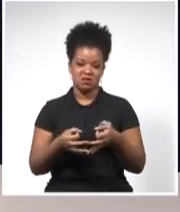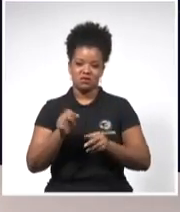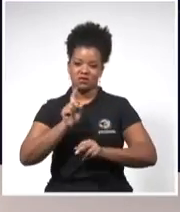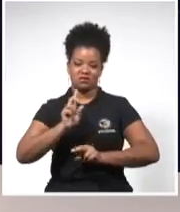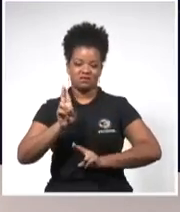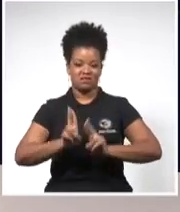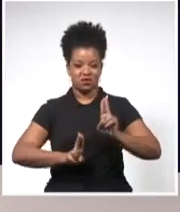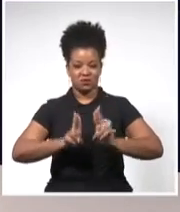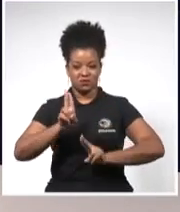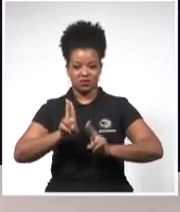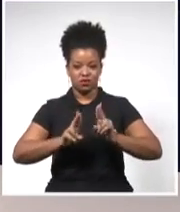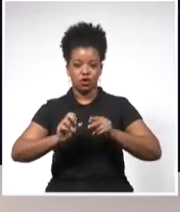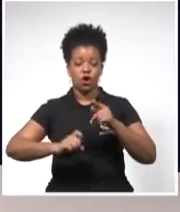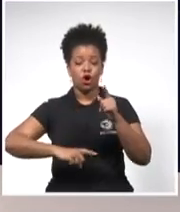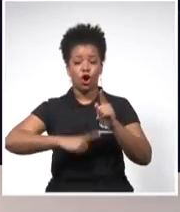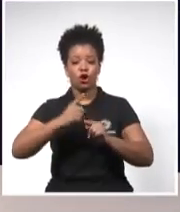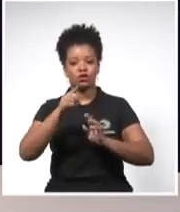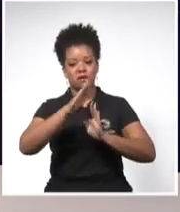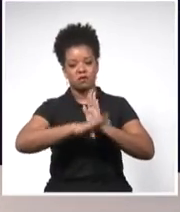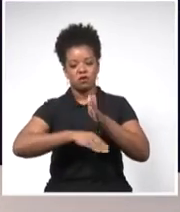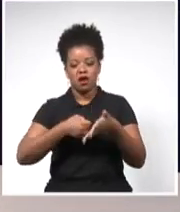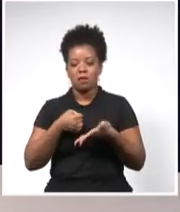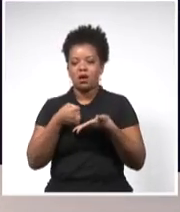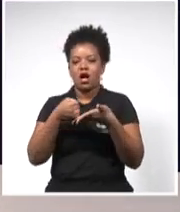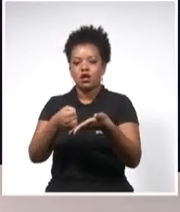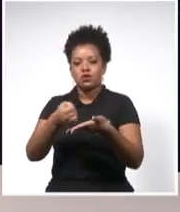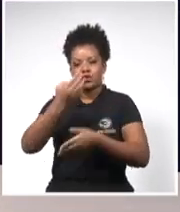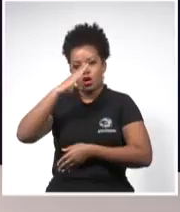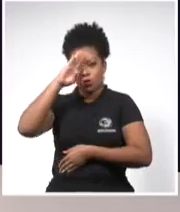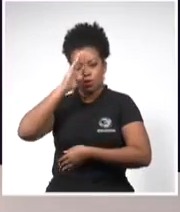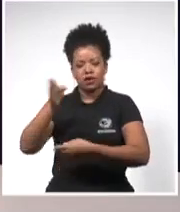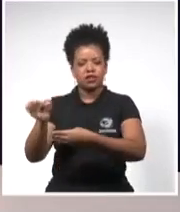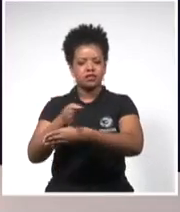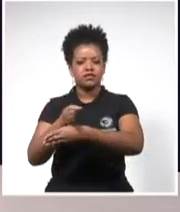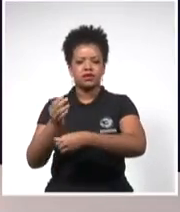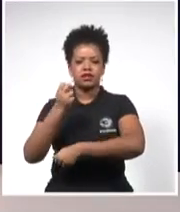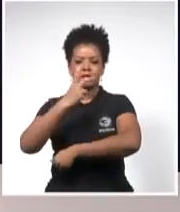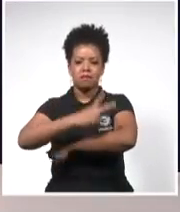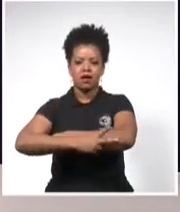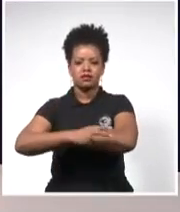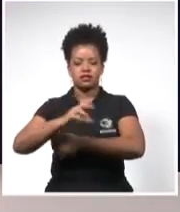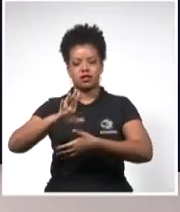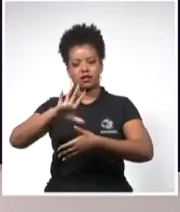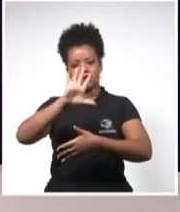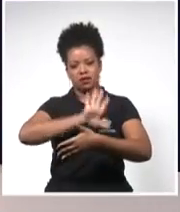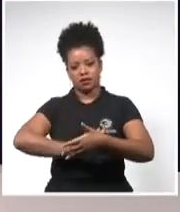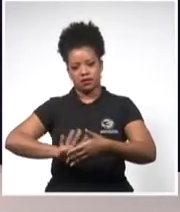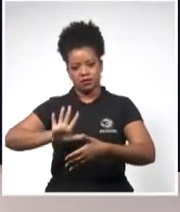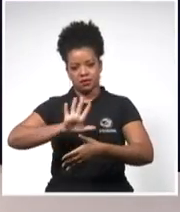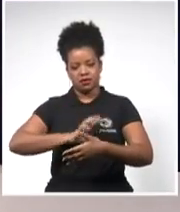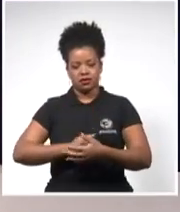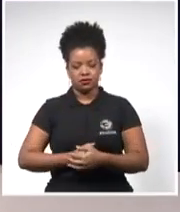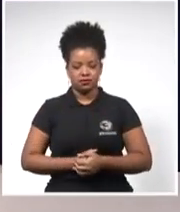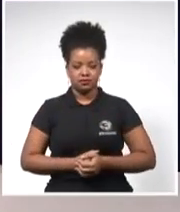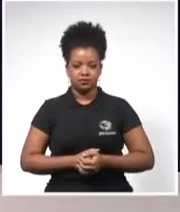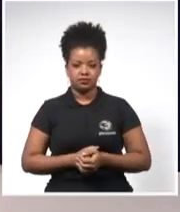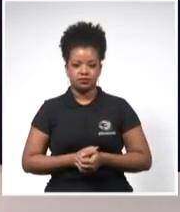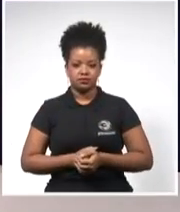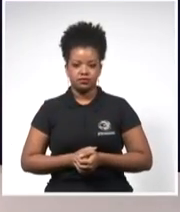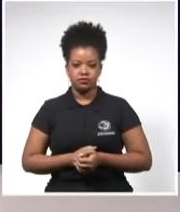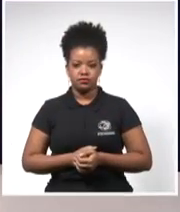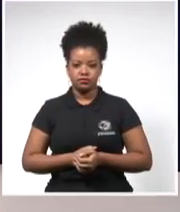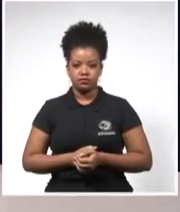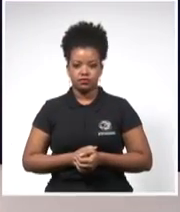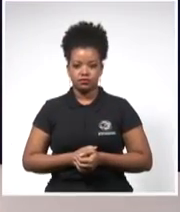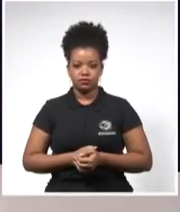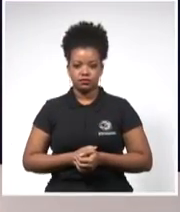organización, contra los programas de cooperación de Cuba con Estados miembros de la región y de la llamada revisión externa al programa Más Médicos